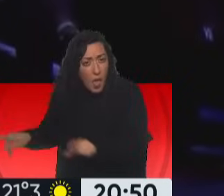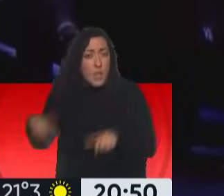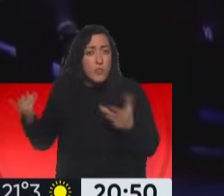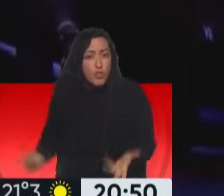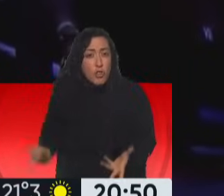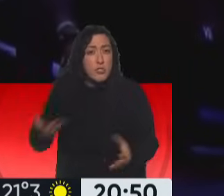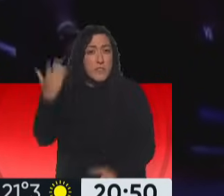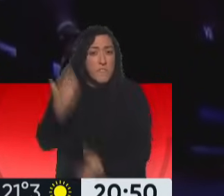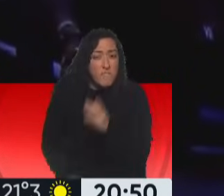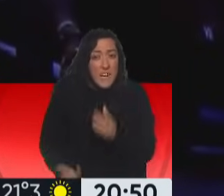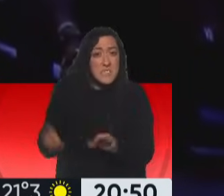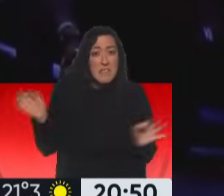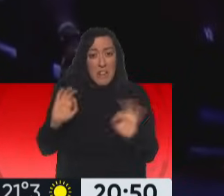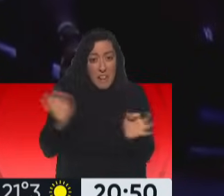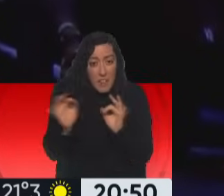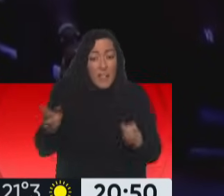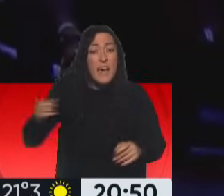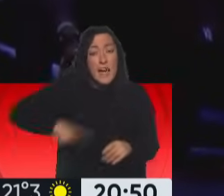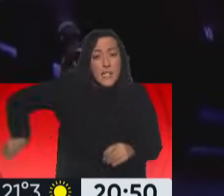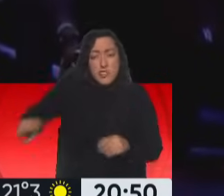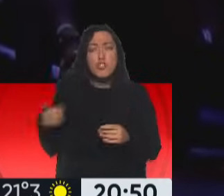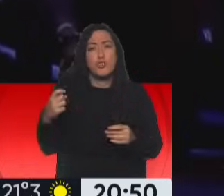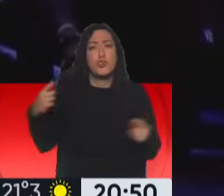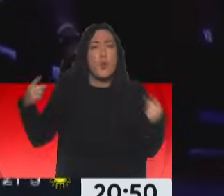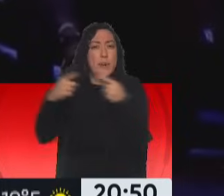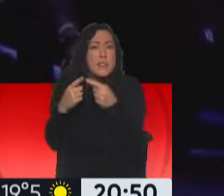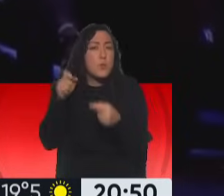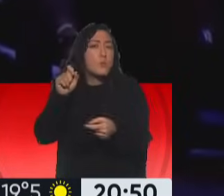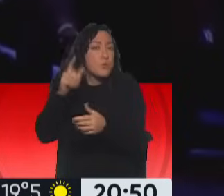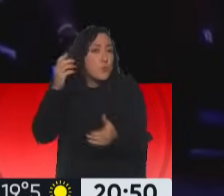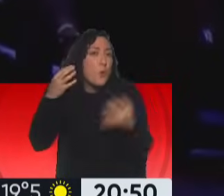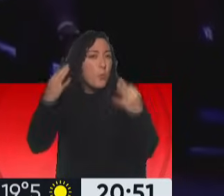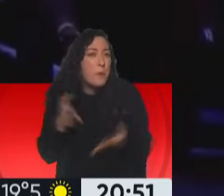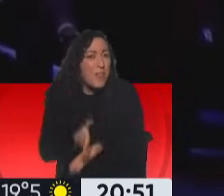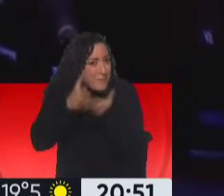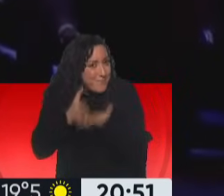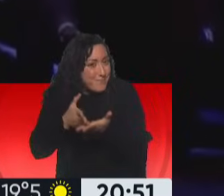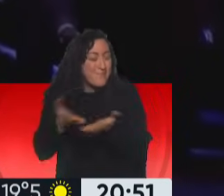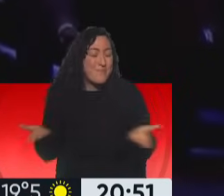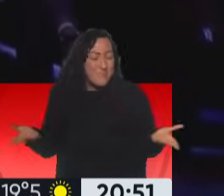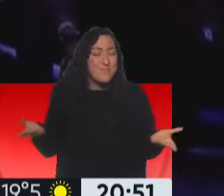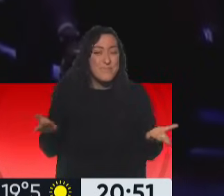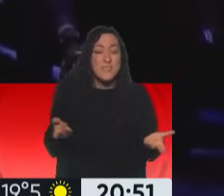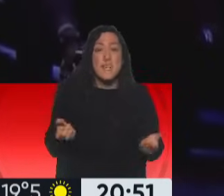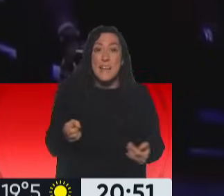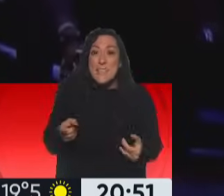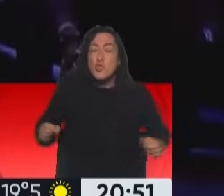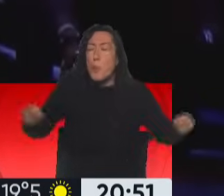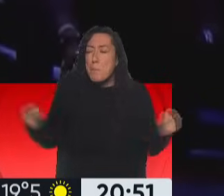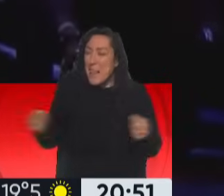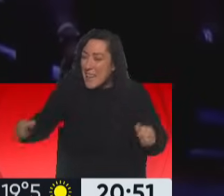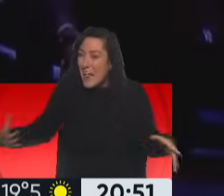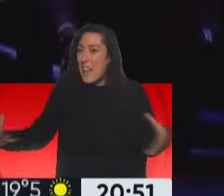un error en sus términos. Ellos están cumpliendo su misión a rajatabla. Y toda esta maldad colectivista